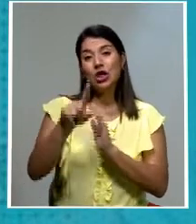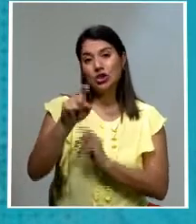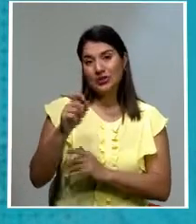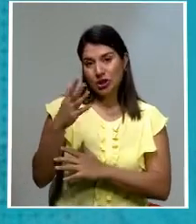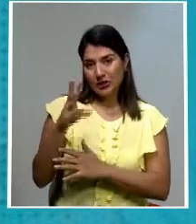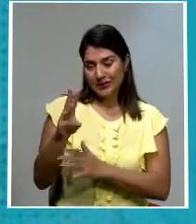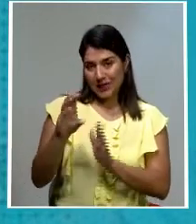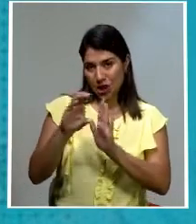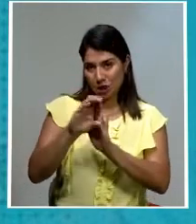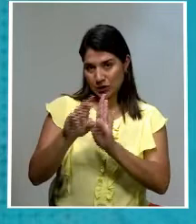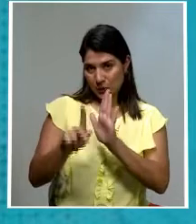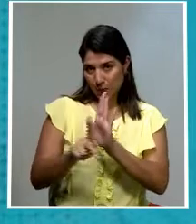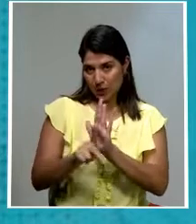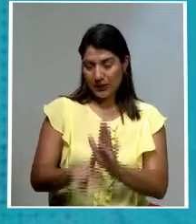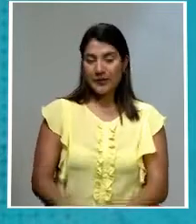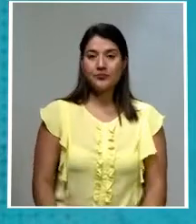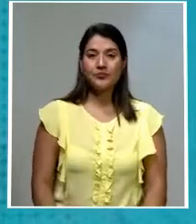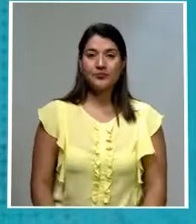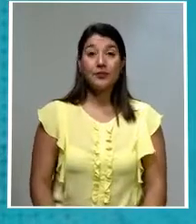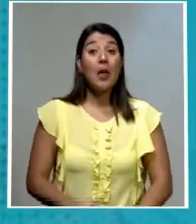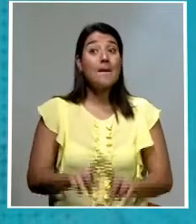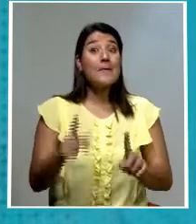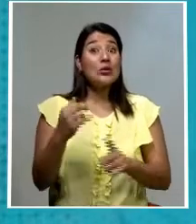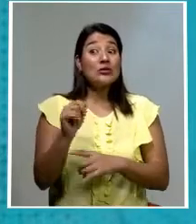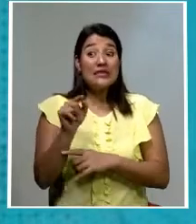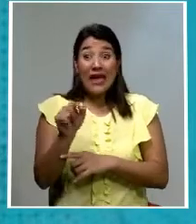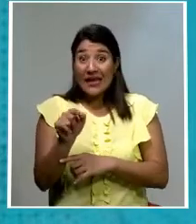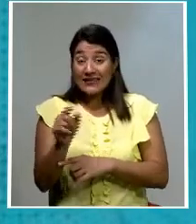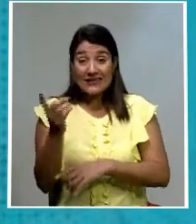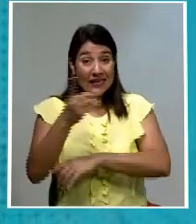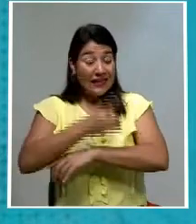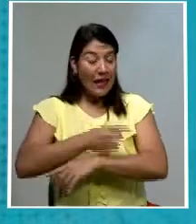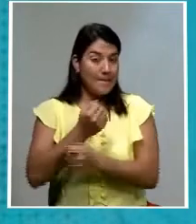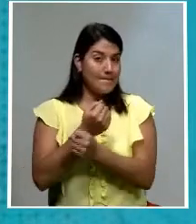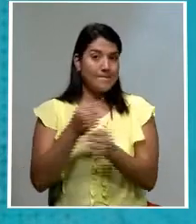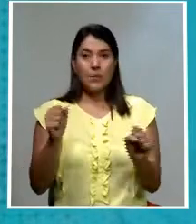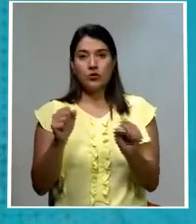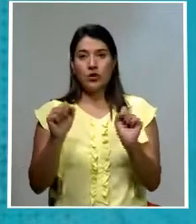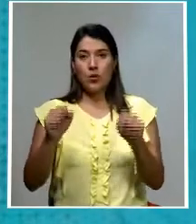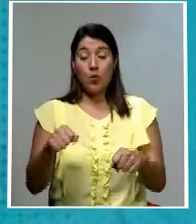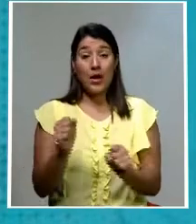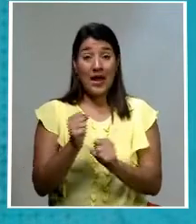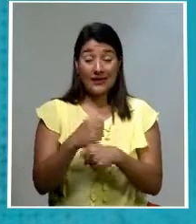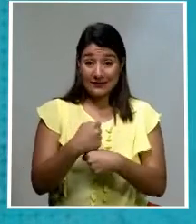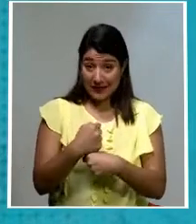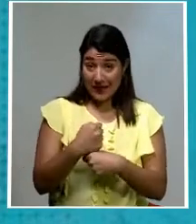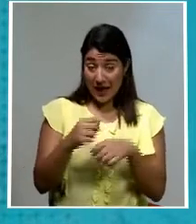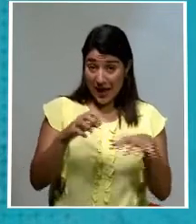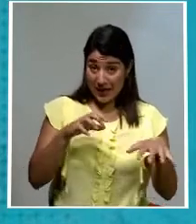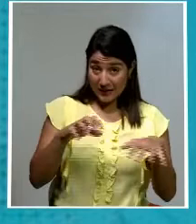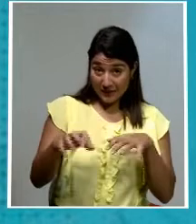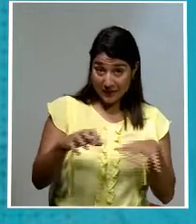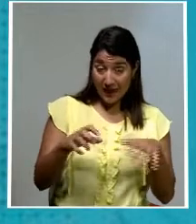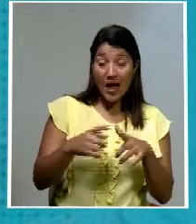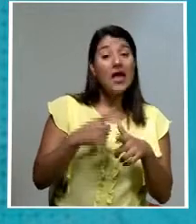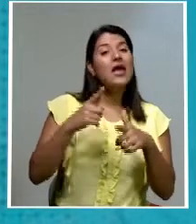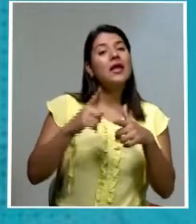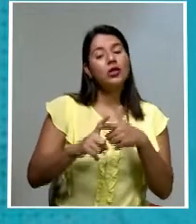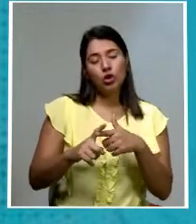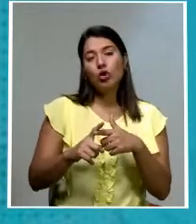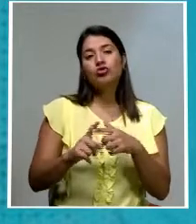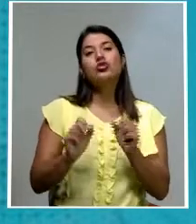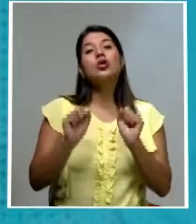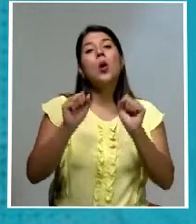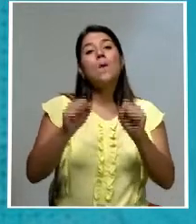constitucional. Si en el día señalado fuera imposible iniciar sesiones, la Asamblea abrirá las sesiones cuando se reúnan